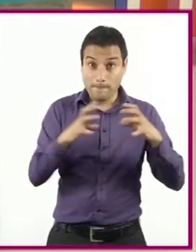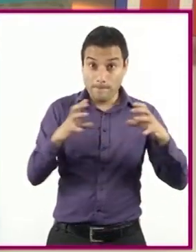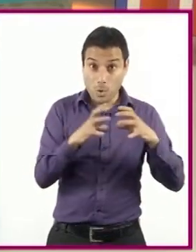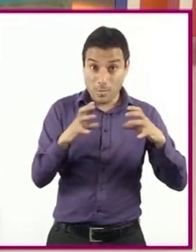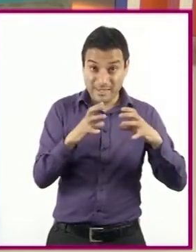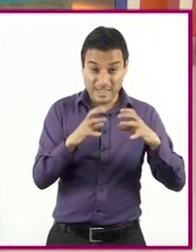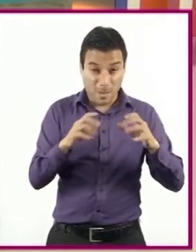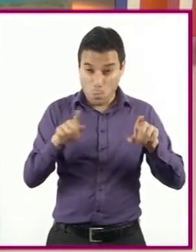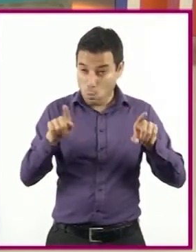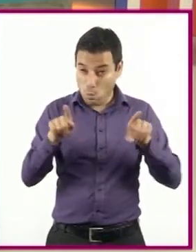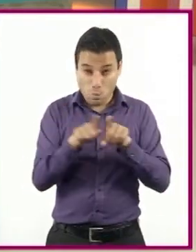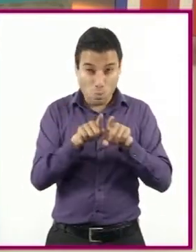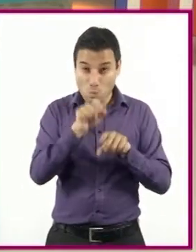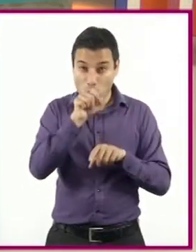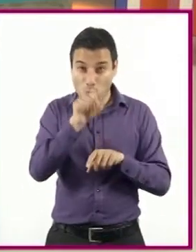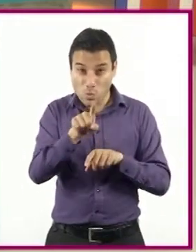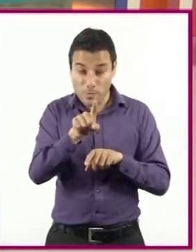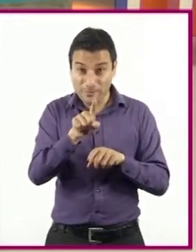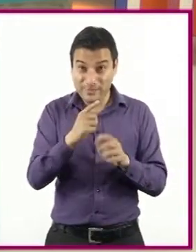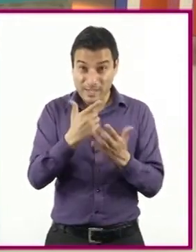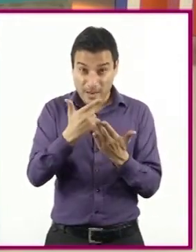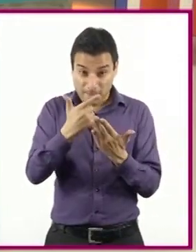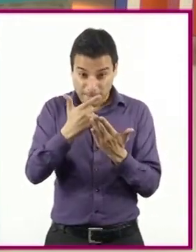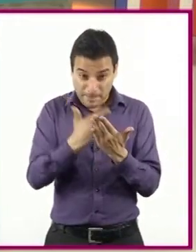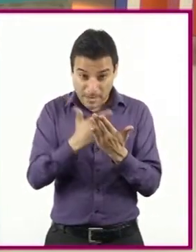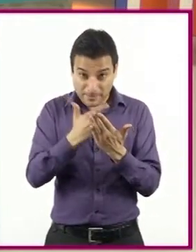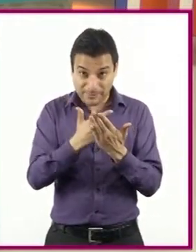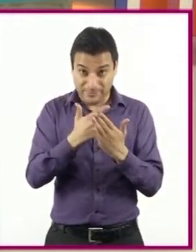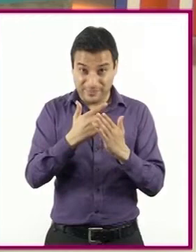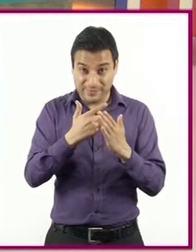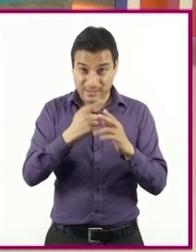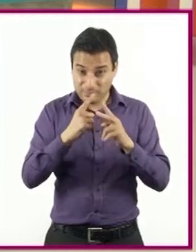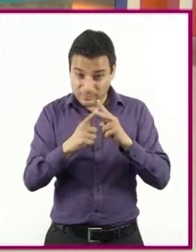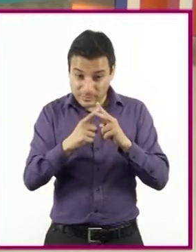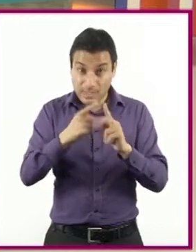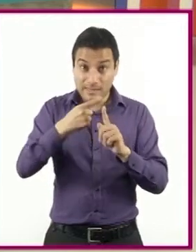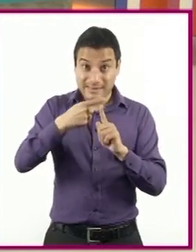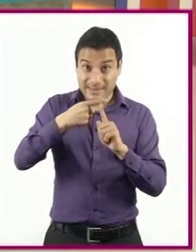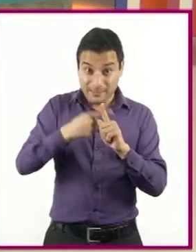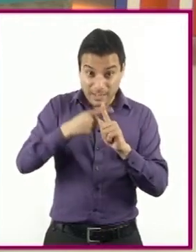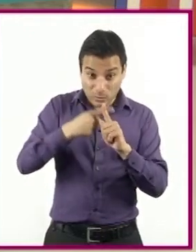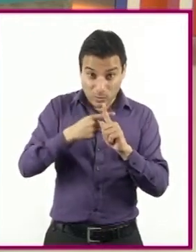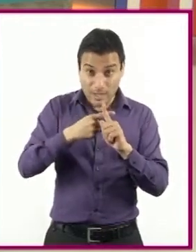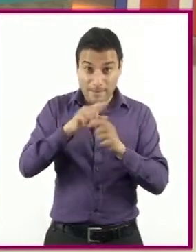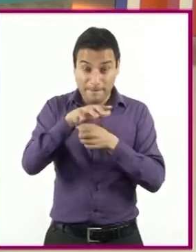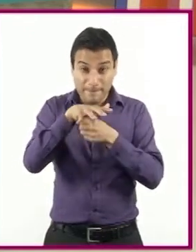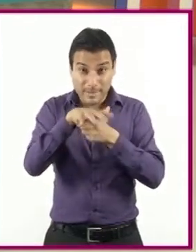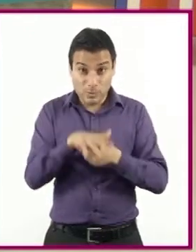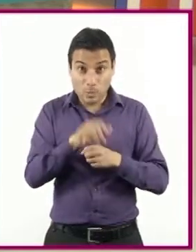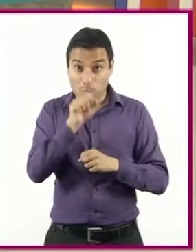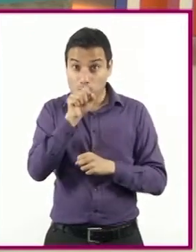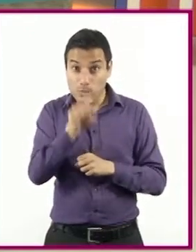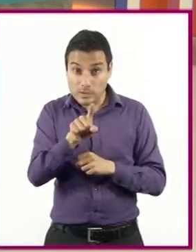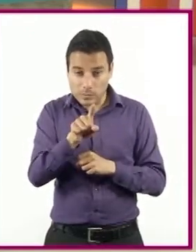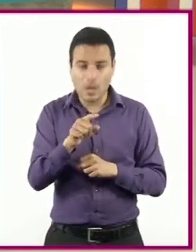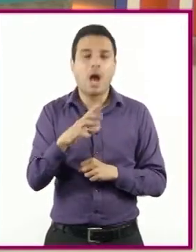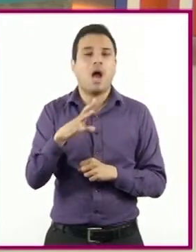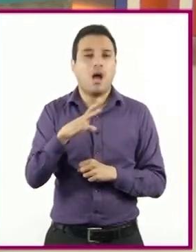sustancias gaseosas medidos en las mismas condiciones de presión y temperatura contienen el mismo número de